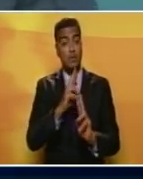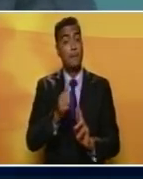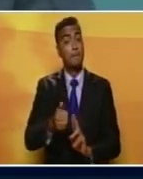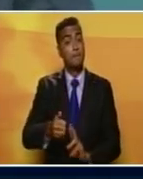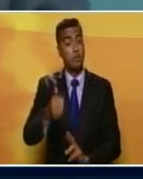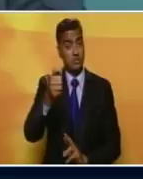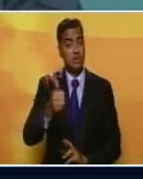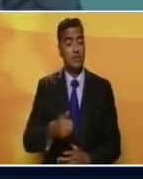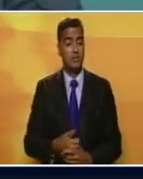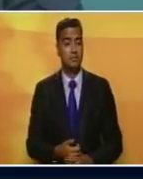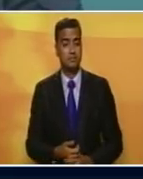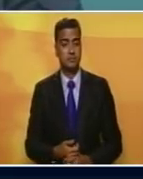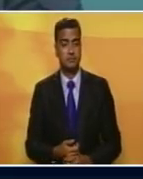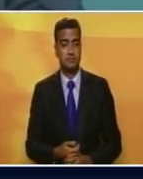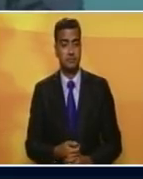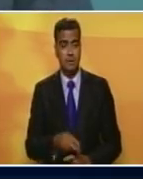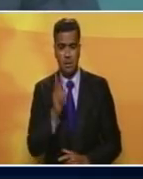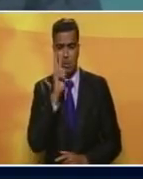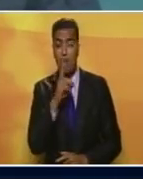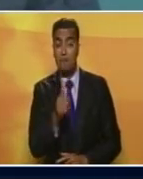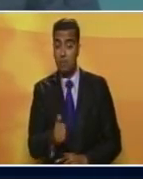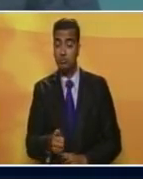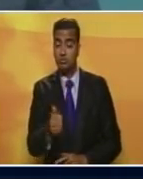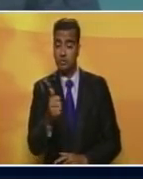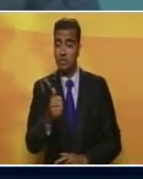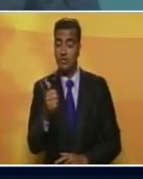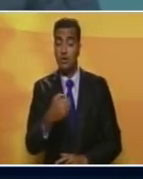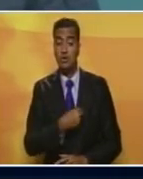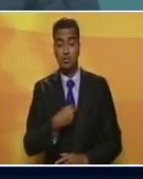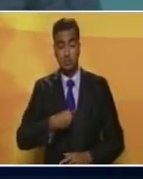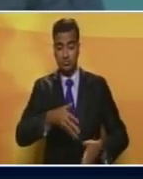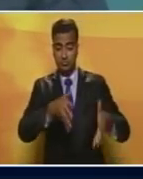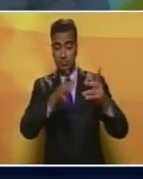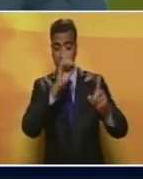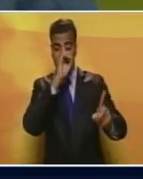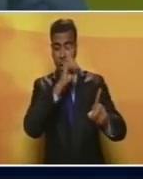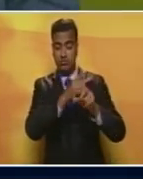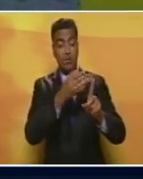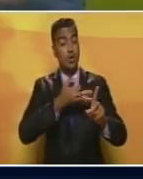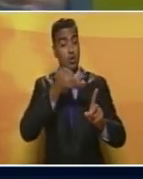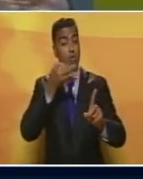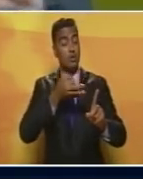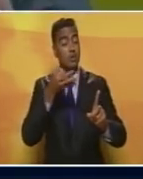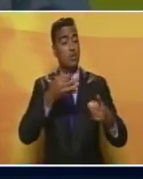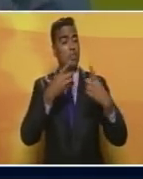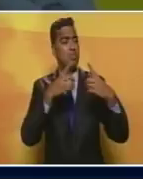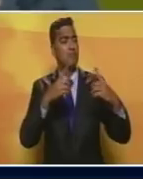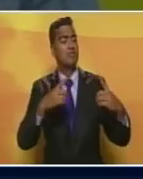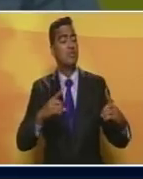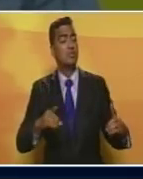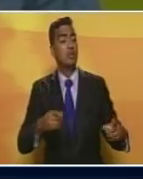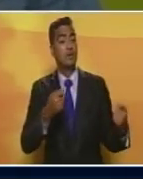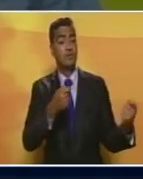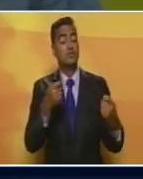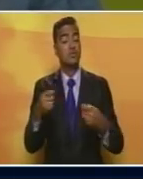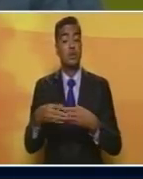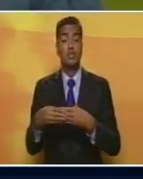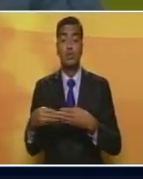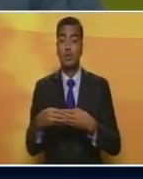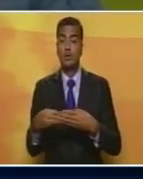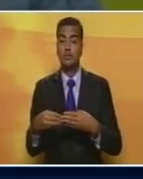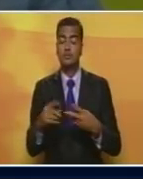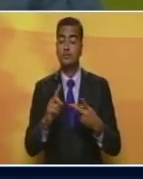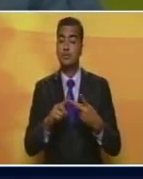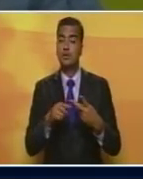De abordar de manera integral la necesidad de construir un nuevo modelo económico productivo. Creo que se están dando pasos